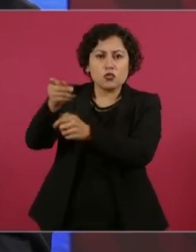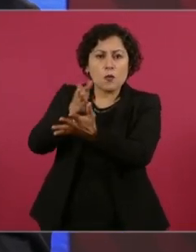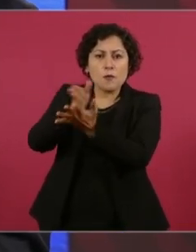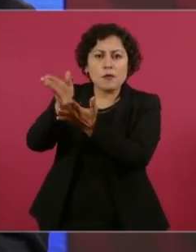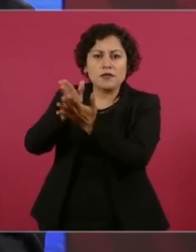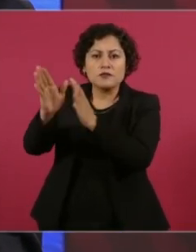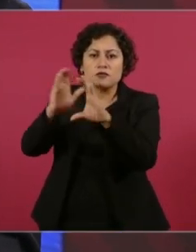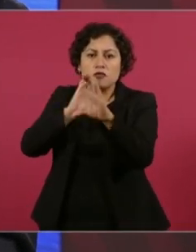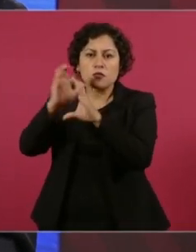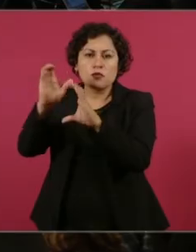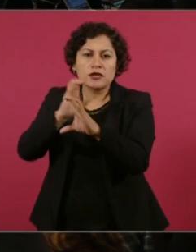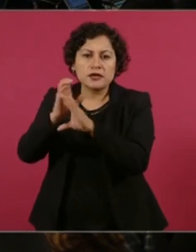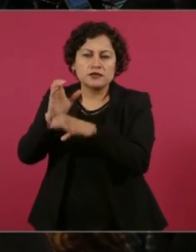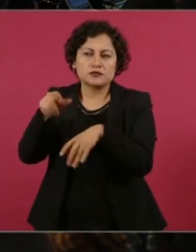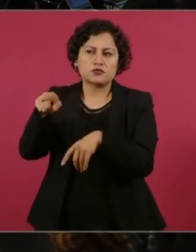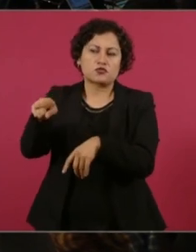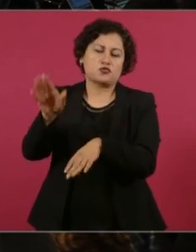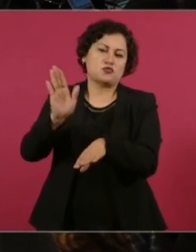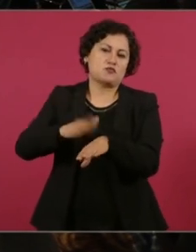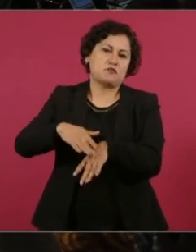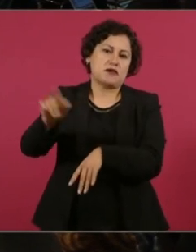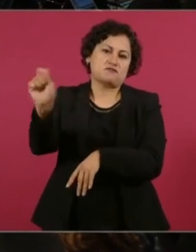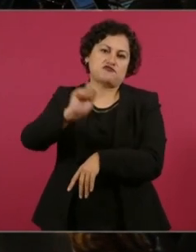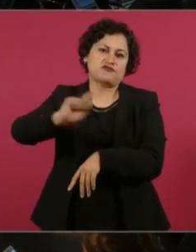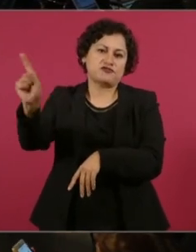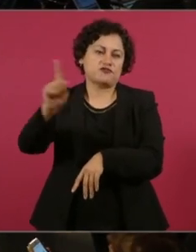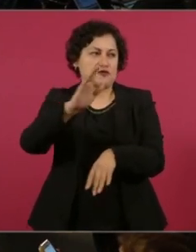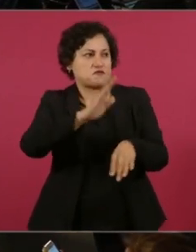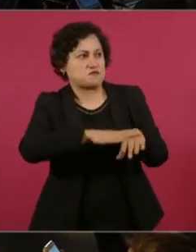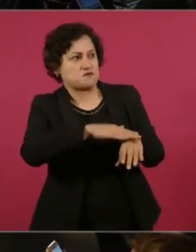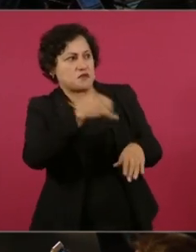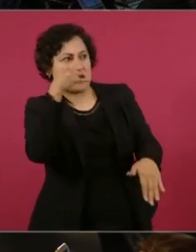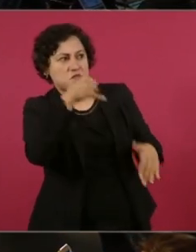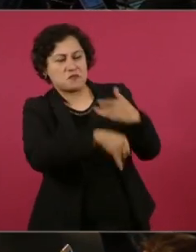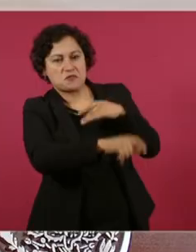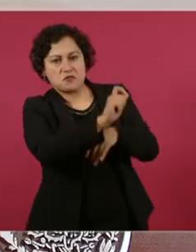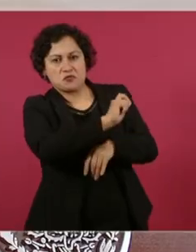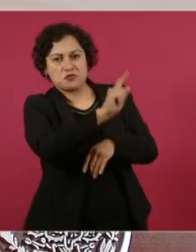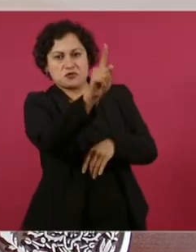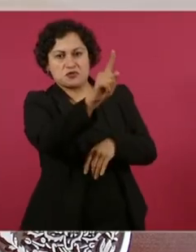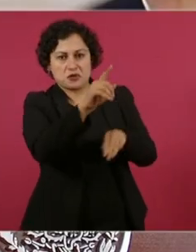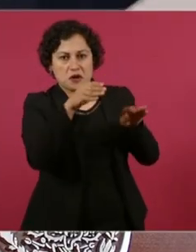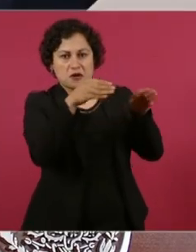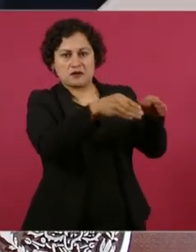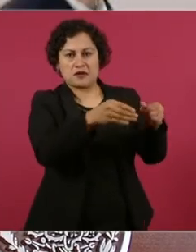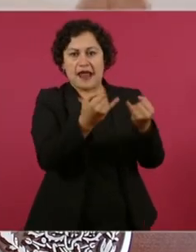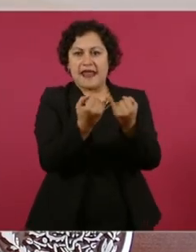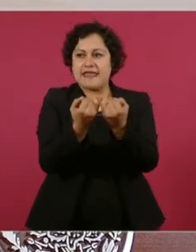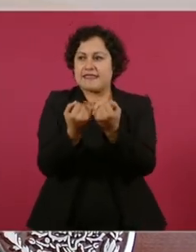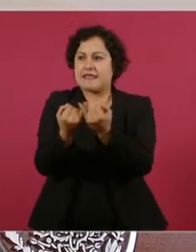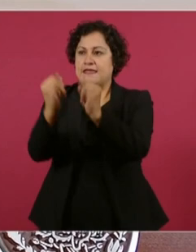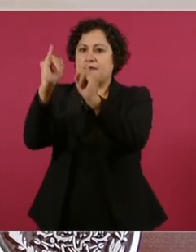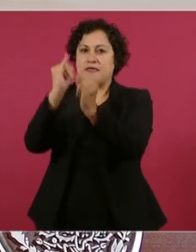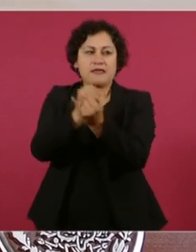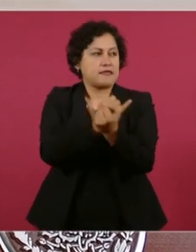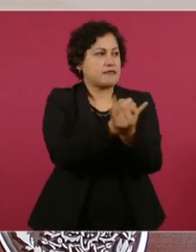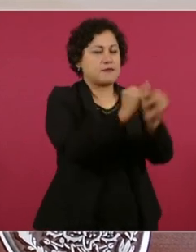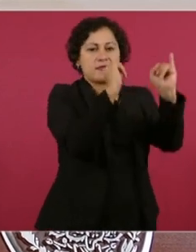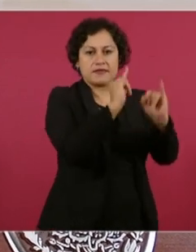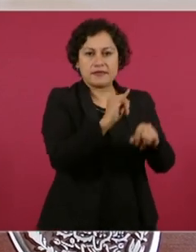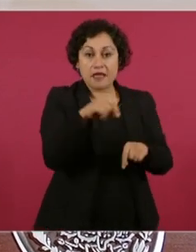más objetivos, más profesionales, más independientes. Aquí los tienen bien